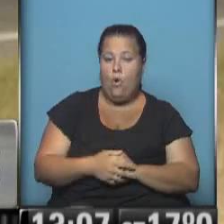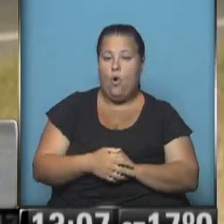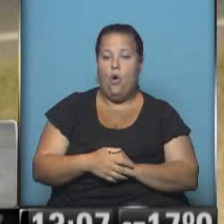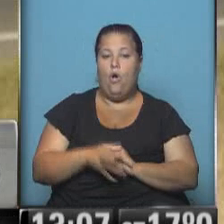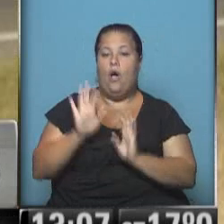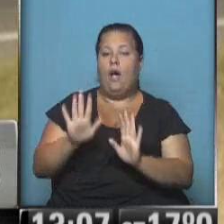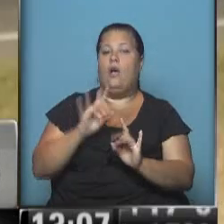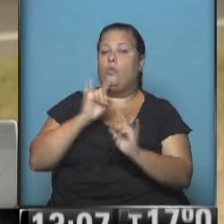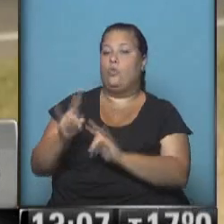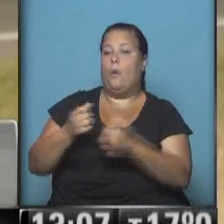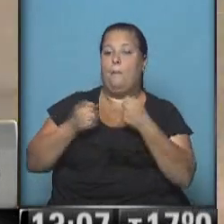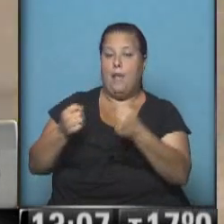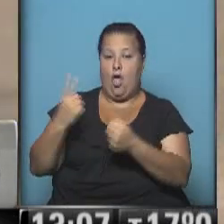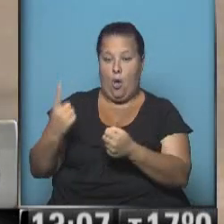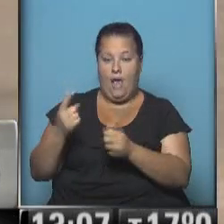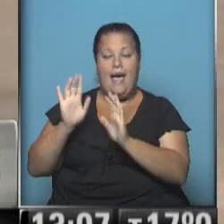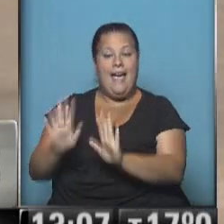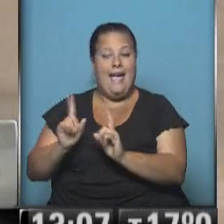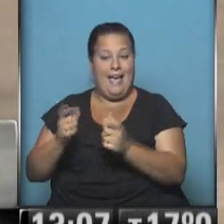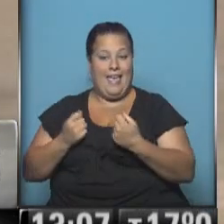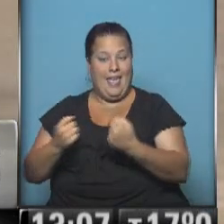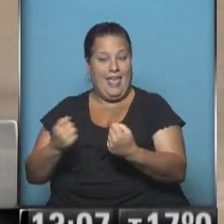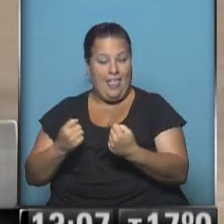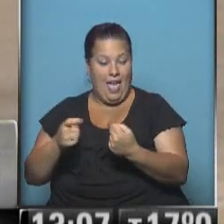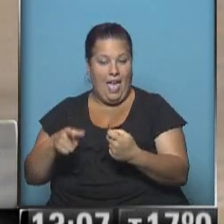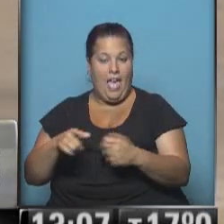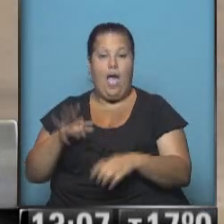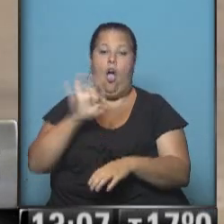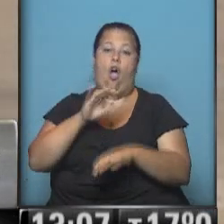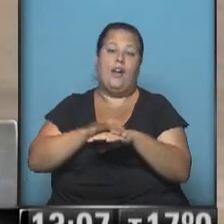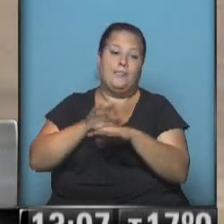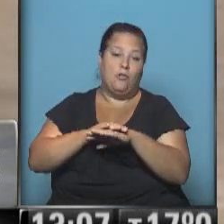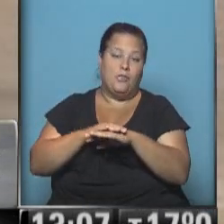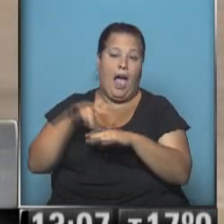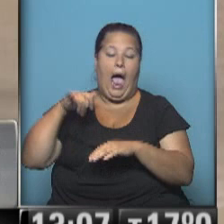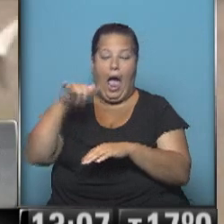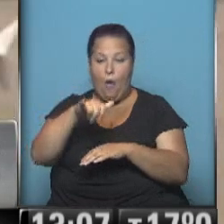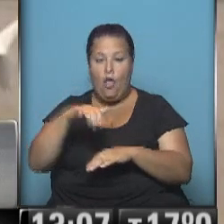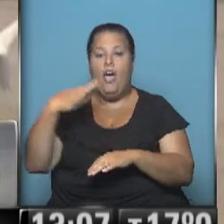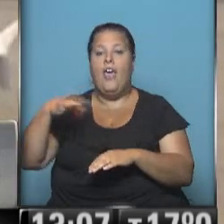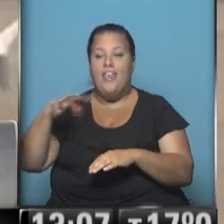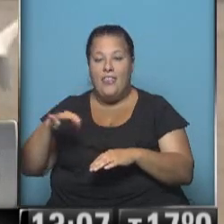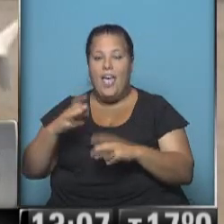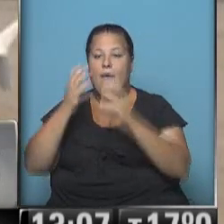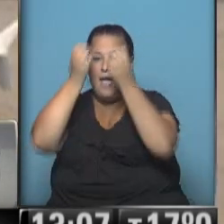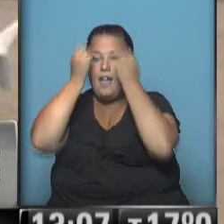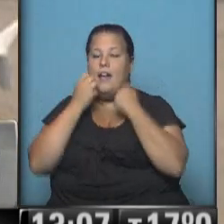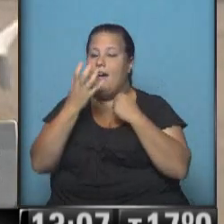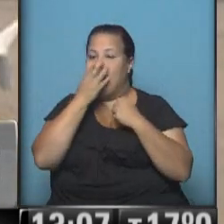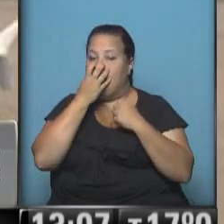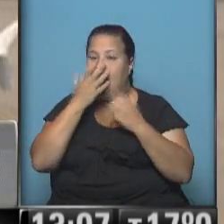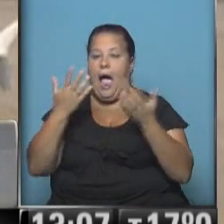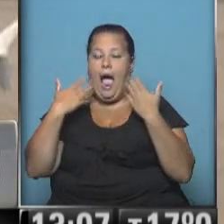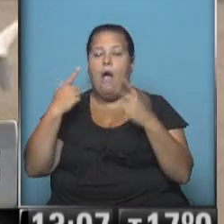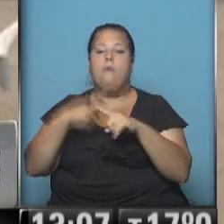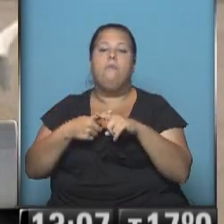deja, al dejar un solo piloto, el que queda en el puesto de comando o al mando del avión debe colocarse una máscara de oxígeno